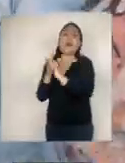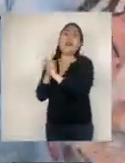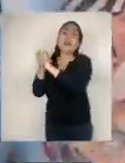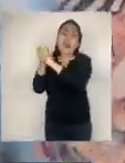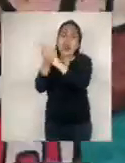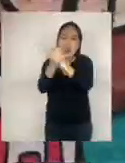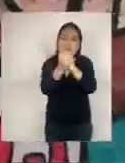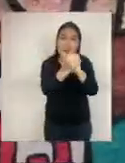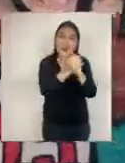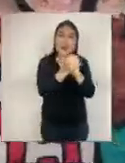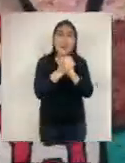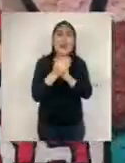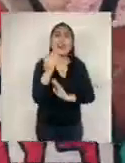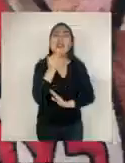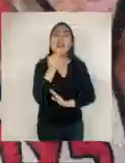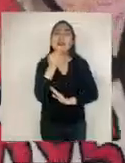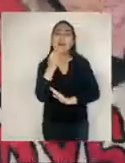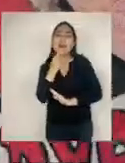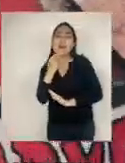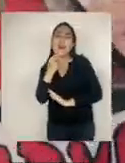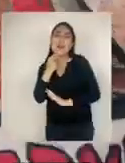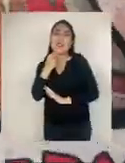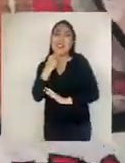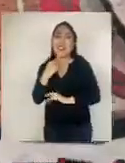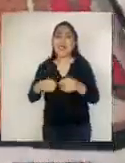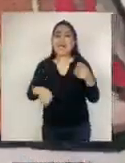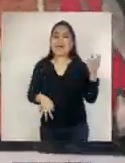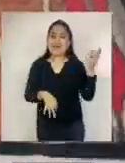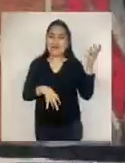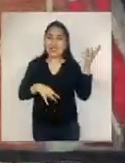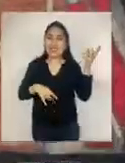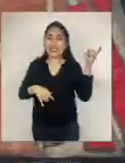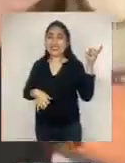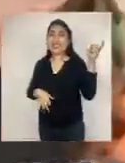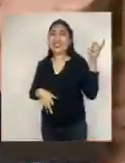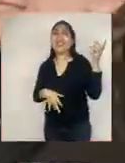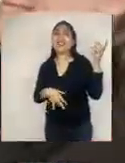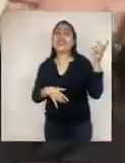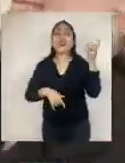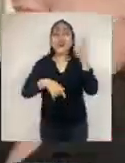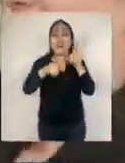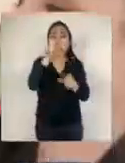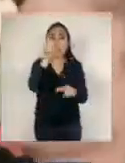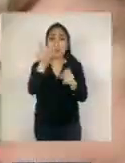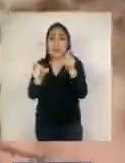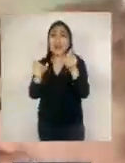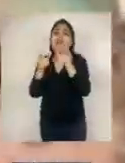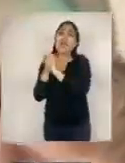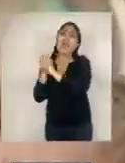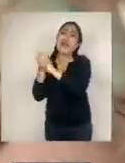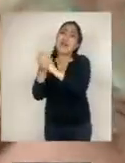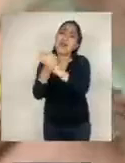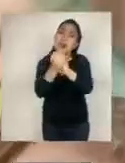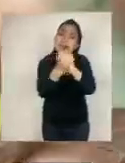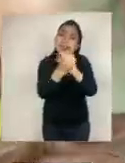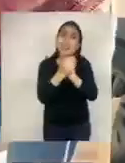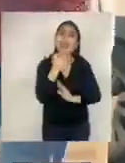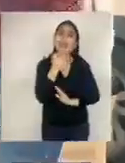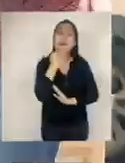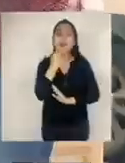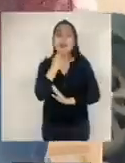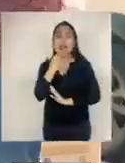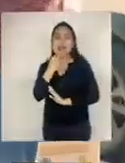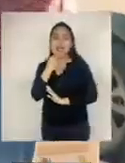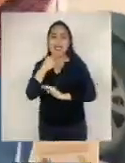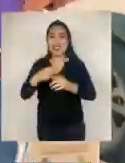nueva constitución. Y nos vamos, por supuesto, se repite porque son tres. La chinganera me enseñó que una patita son